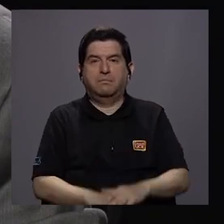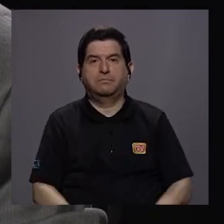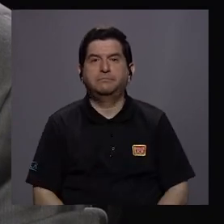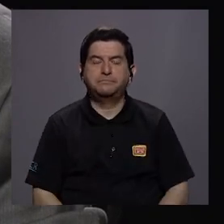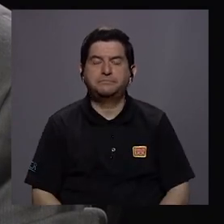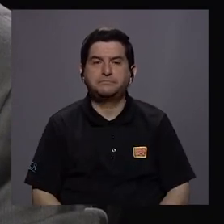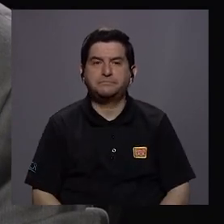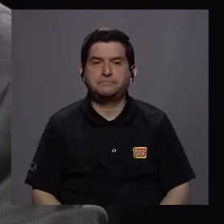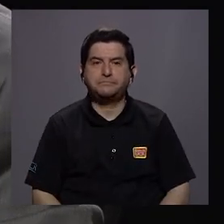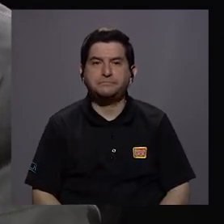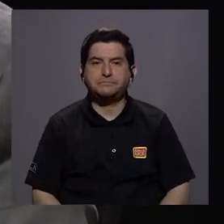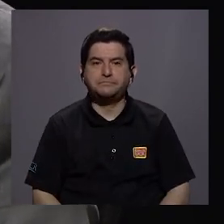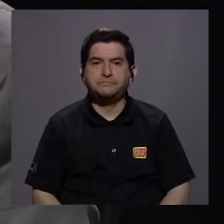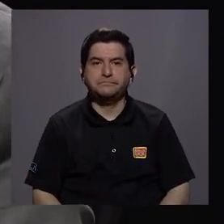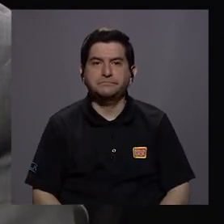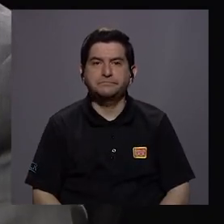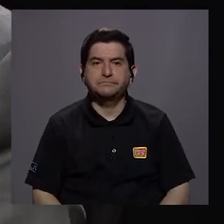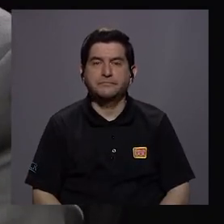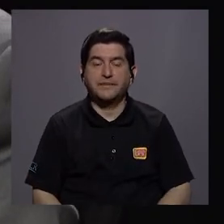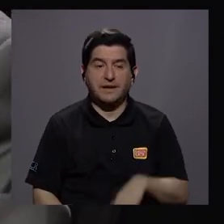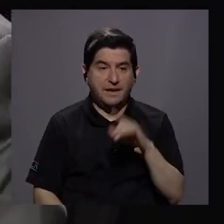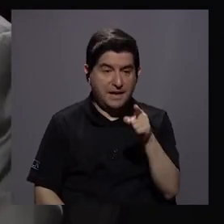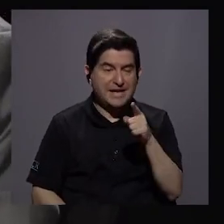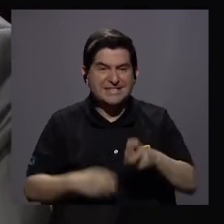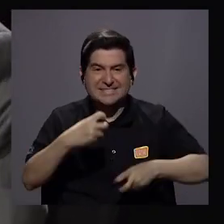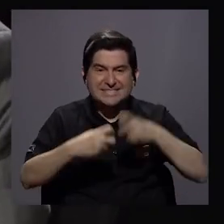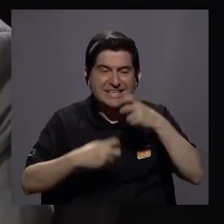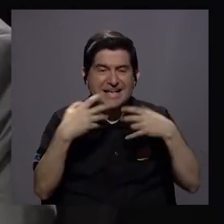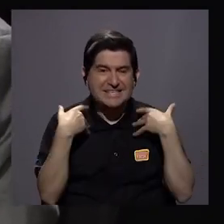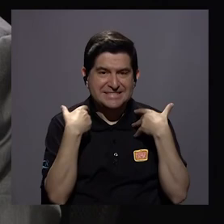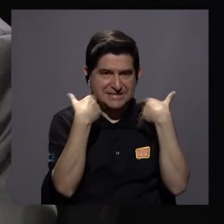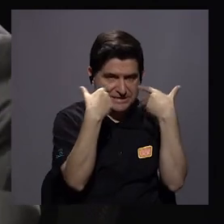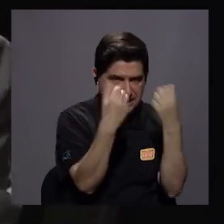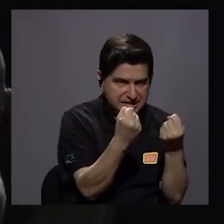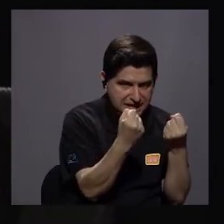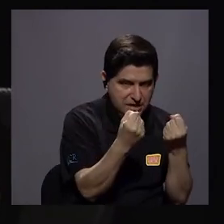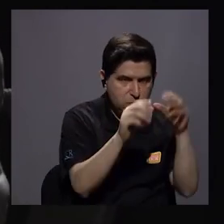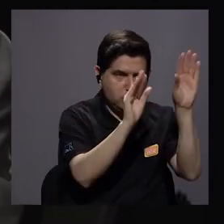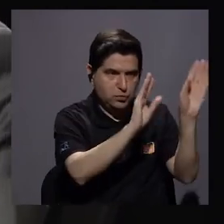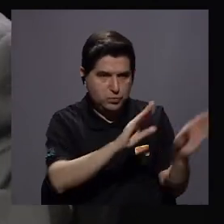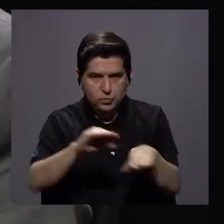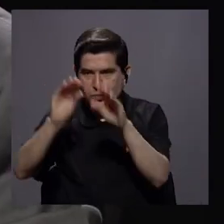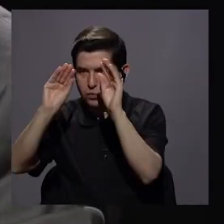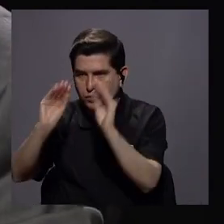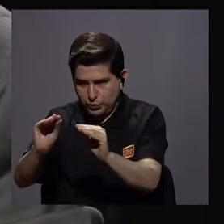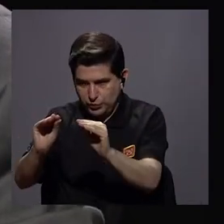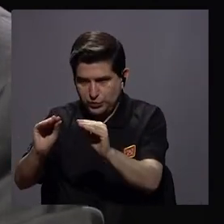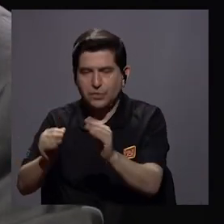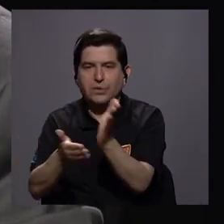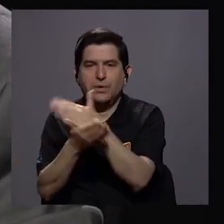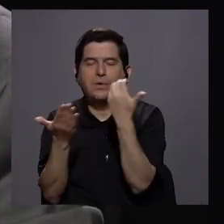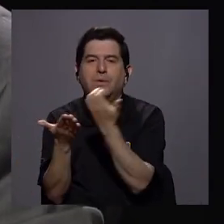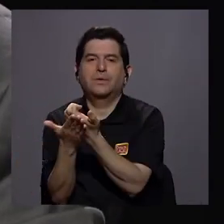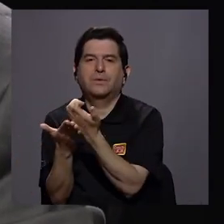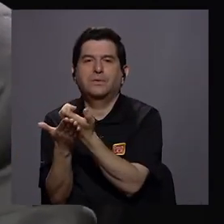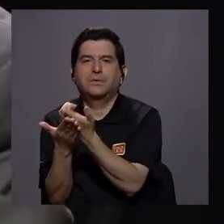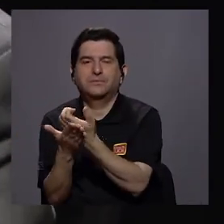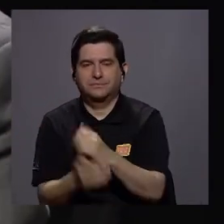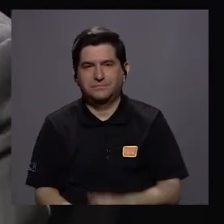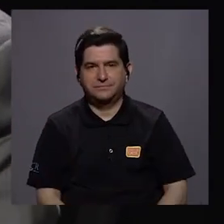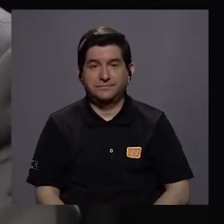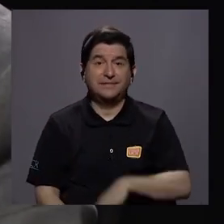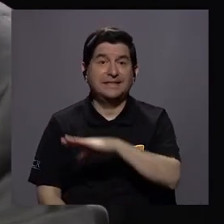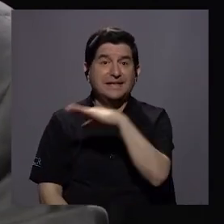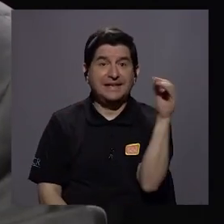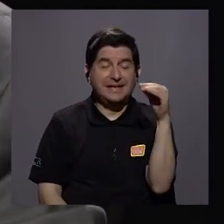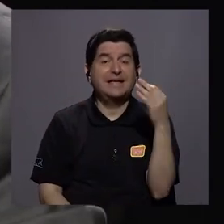COVID-19, que es una crisis sanitaria que se traslada precisamente a la parte económica